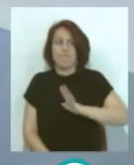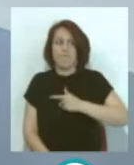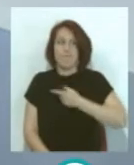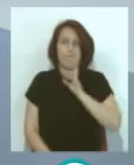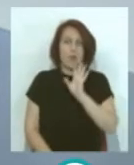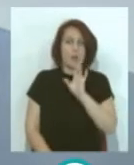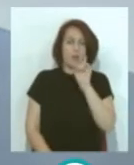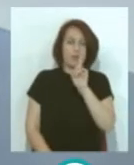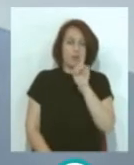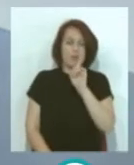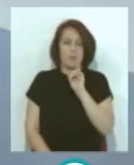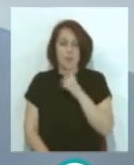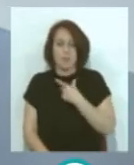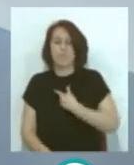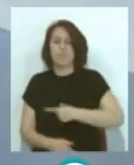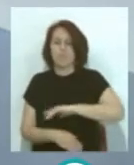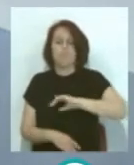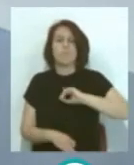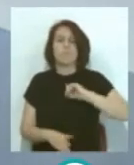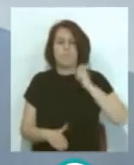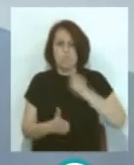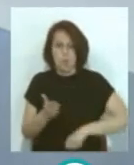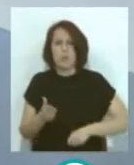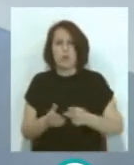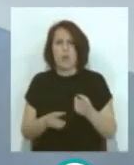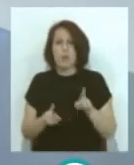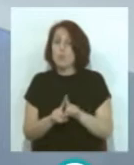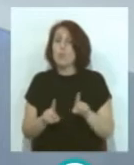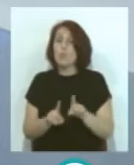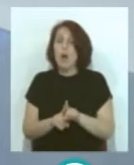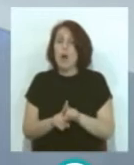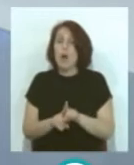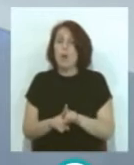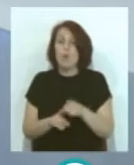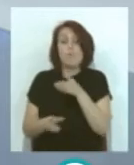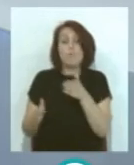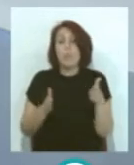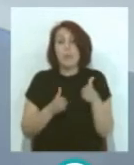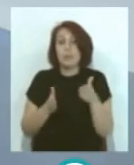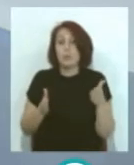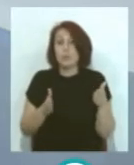caiga el peso de la ley, como al que en un momento dado